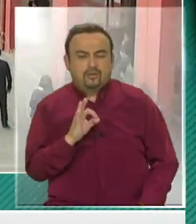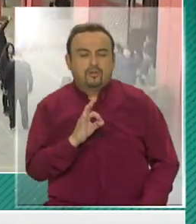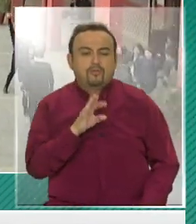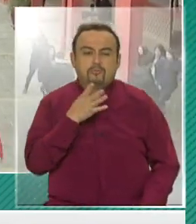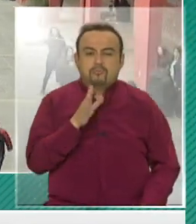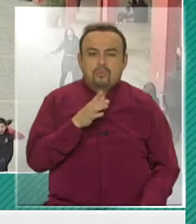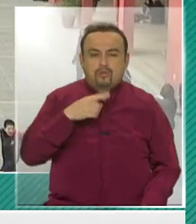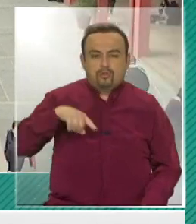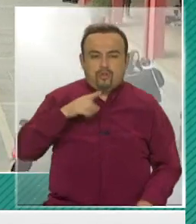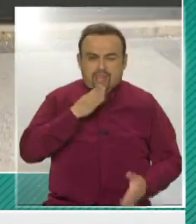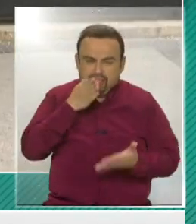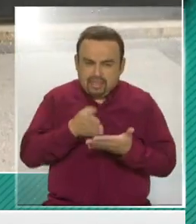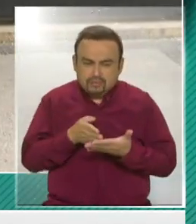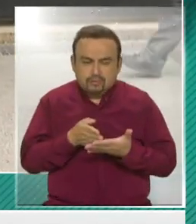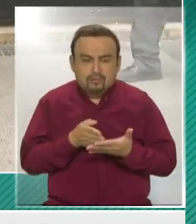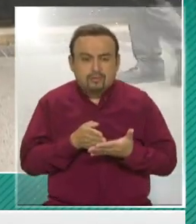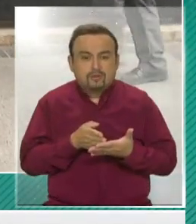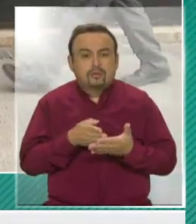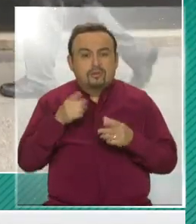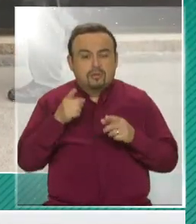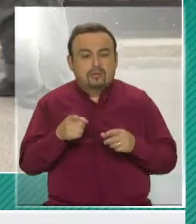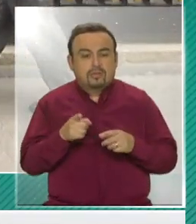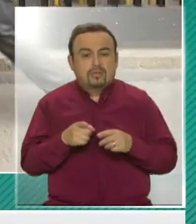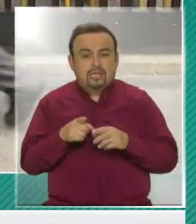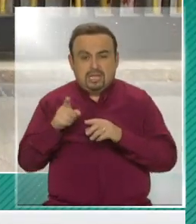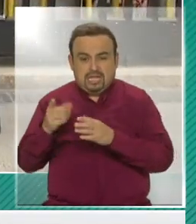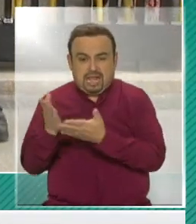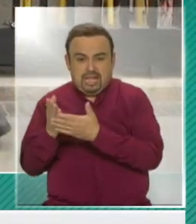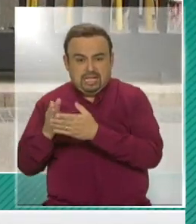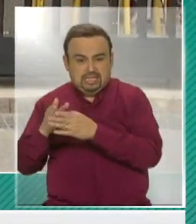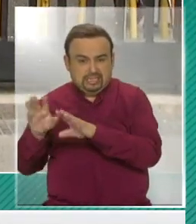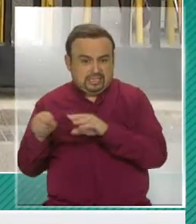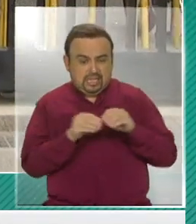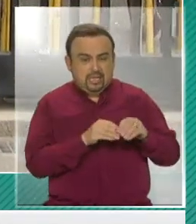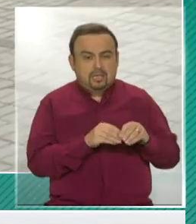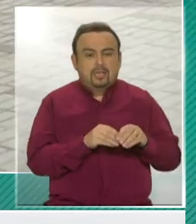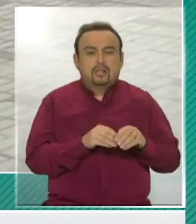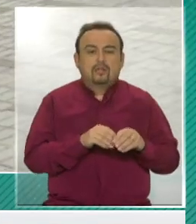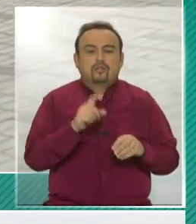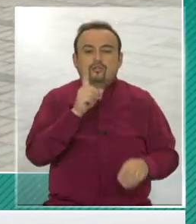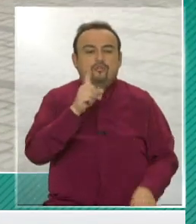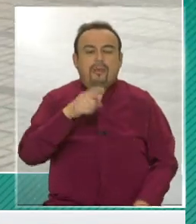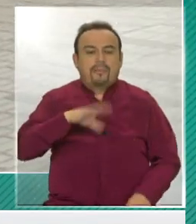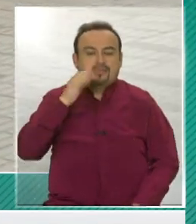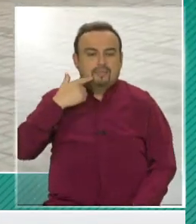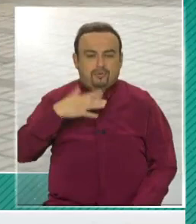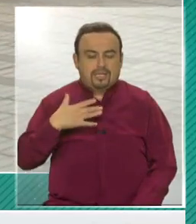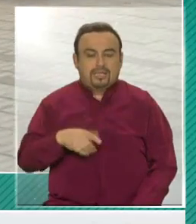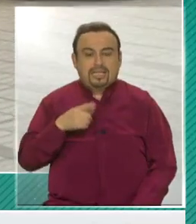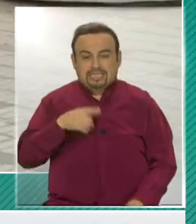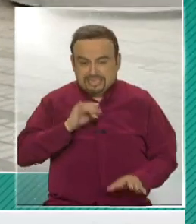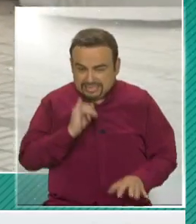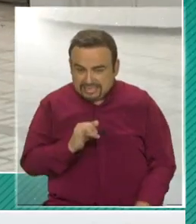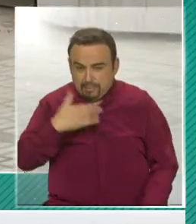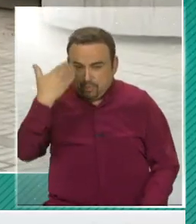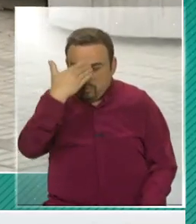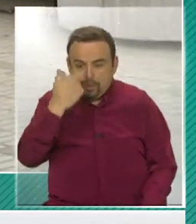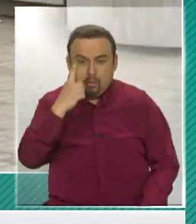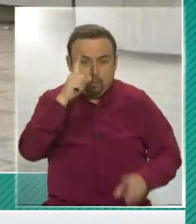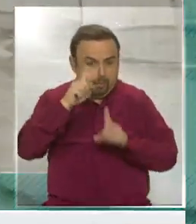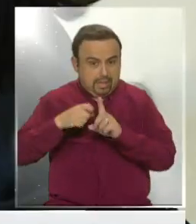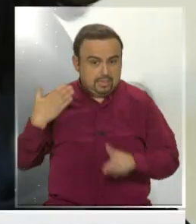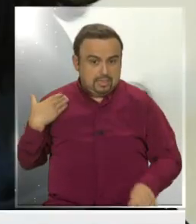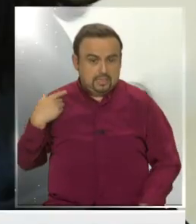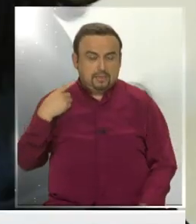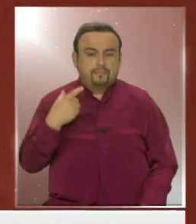dentro de todas las medidas que se toman el sacarlos de clase no es lo más importante lo que sí preocupa es que hace un mes